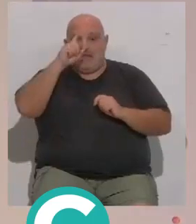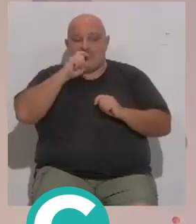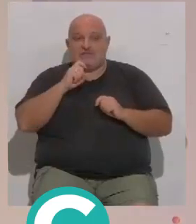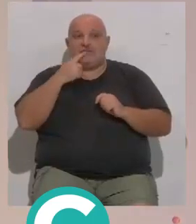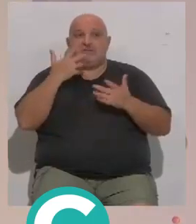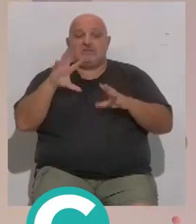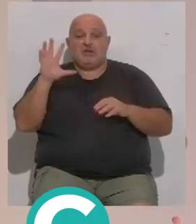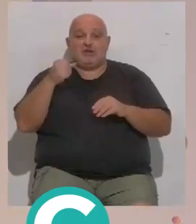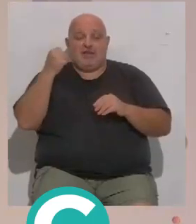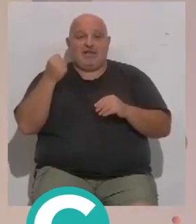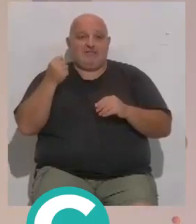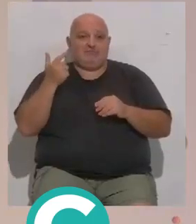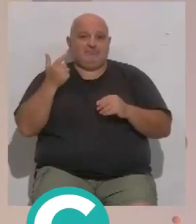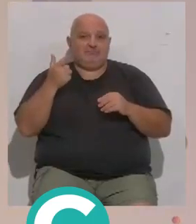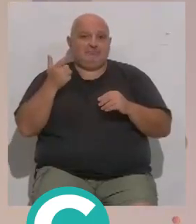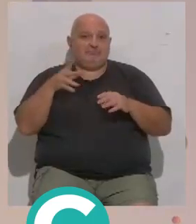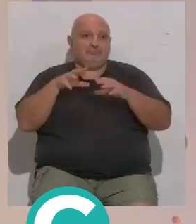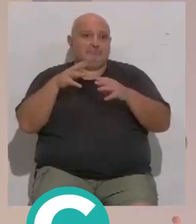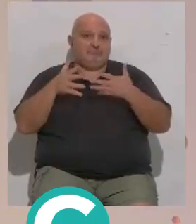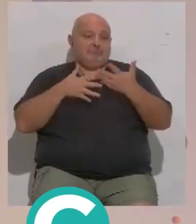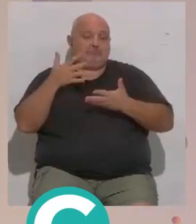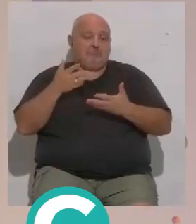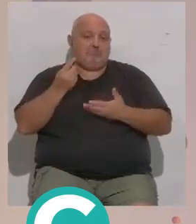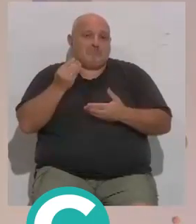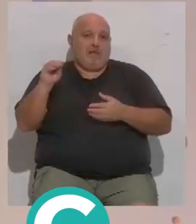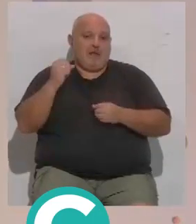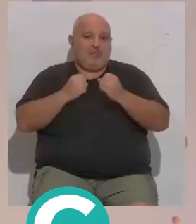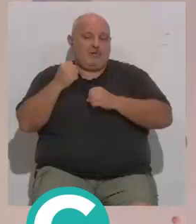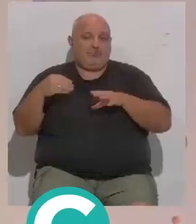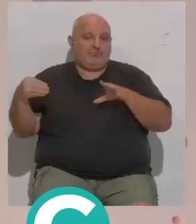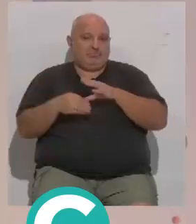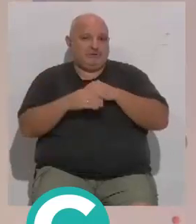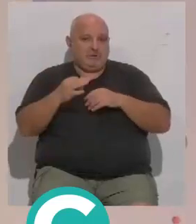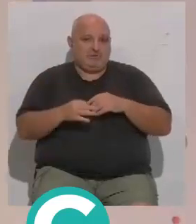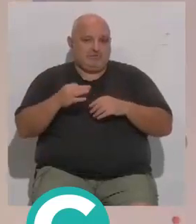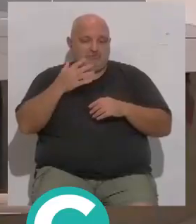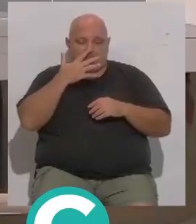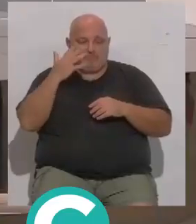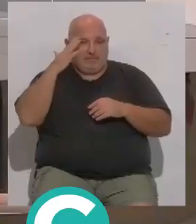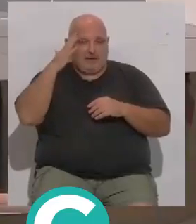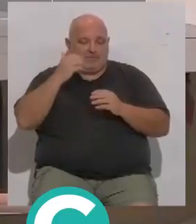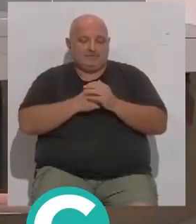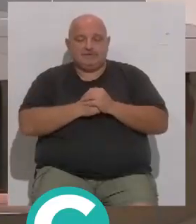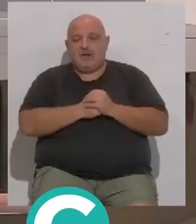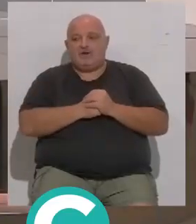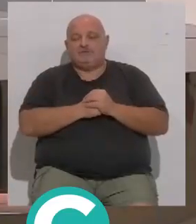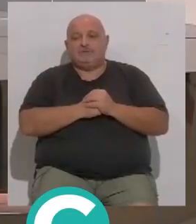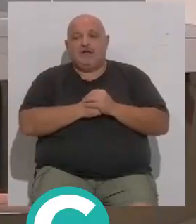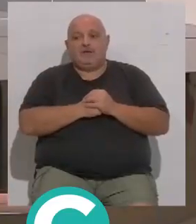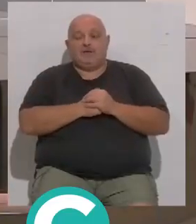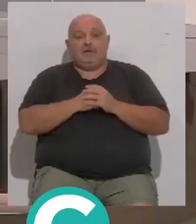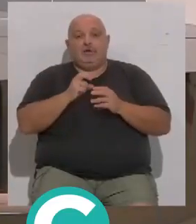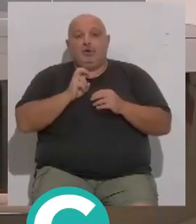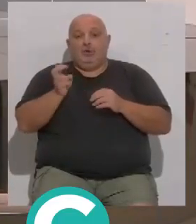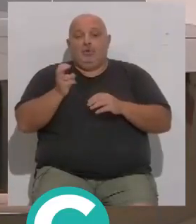consiguen título, pues todo se agravará un poquito más dentro de la situación del conjunto blaugrana. Bueno, y hay un jugador que se